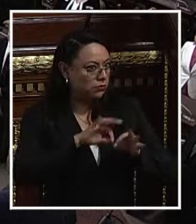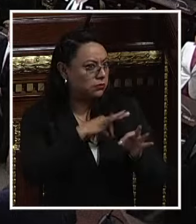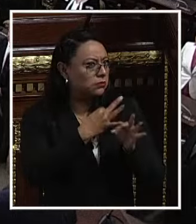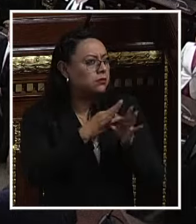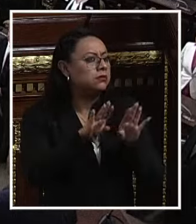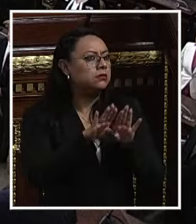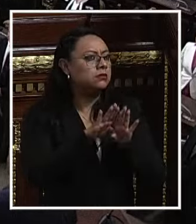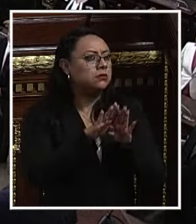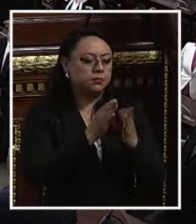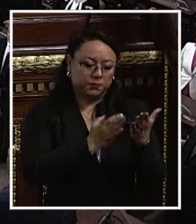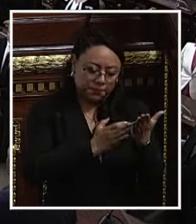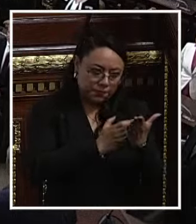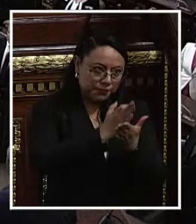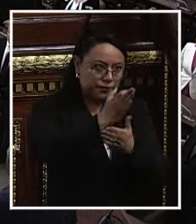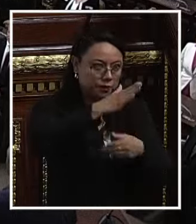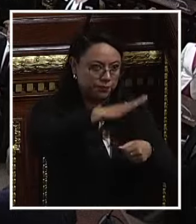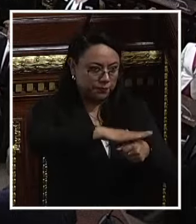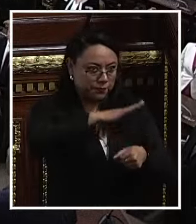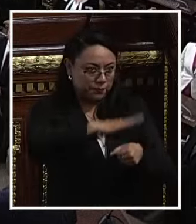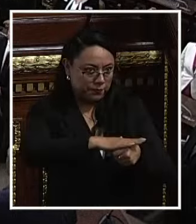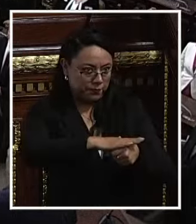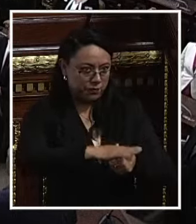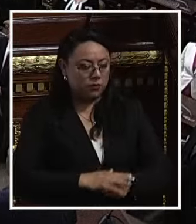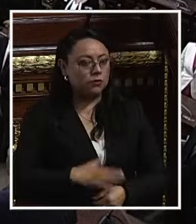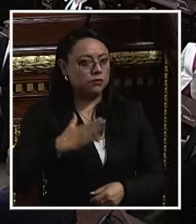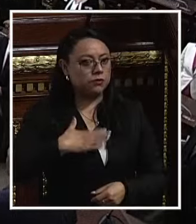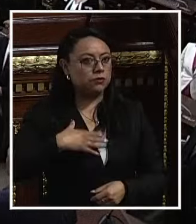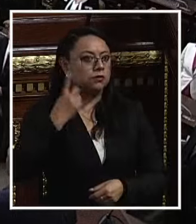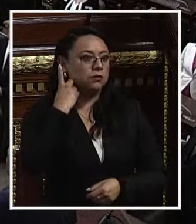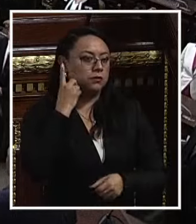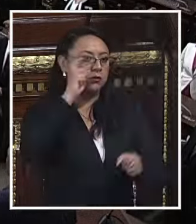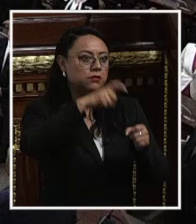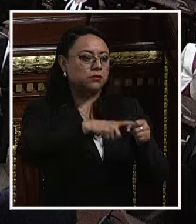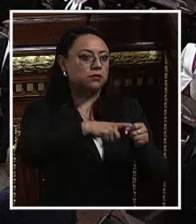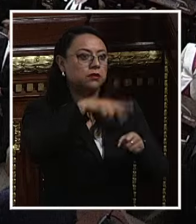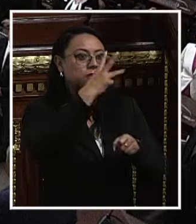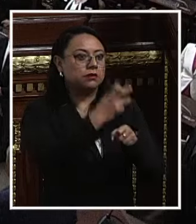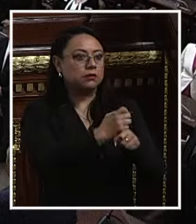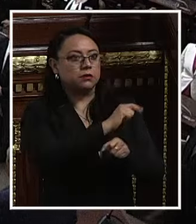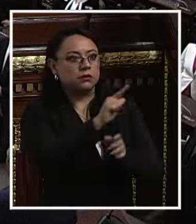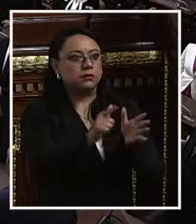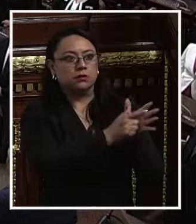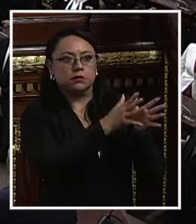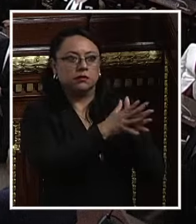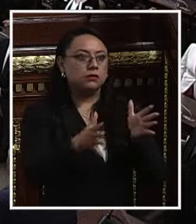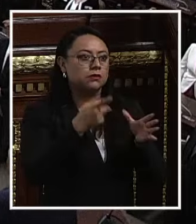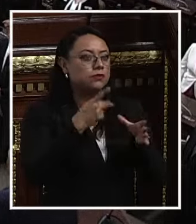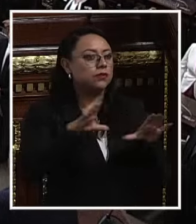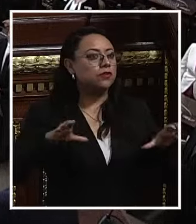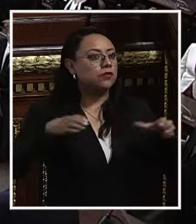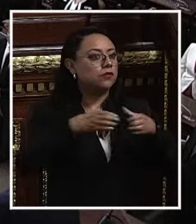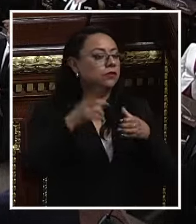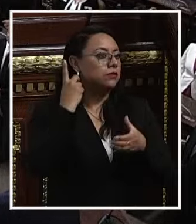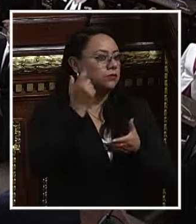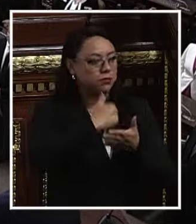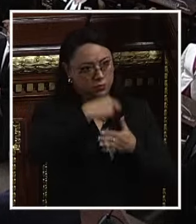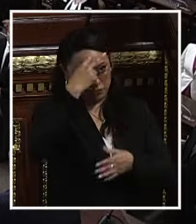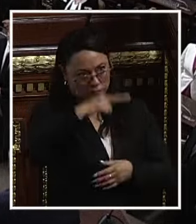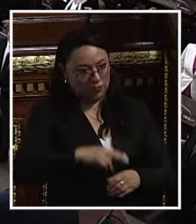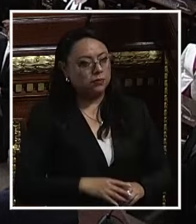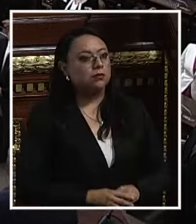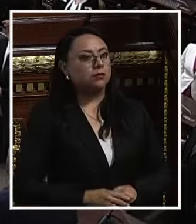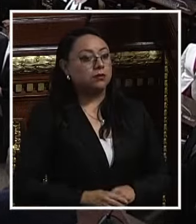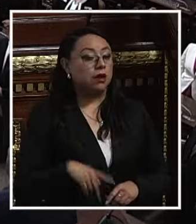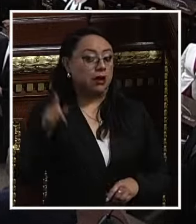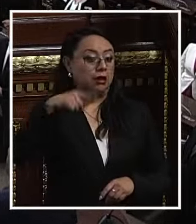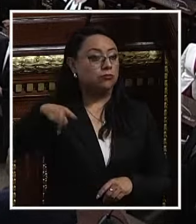el cargo de diputado a la tercera legislatura del Congreso de la Ciudad de México que el pueblo me